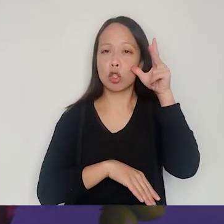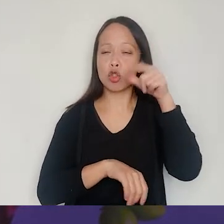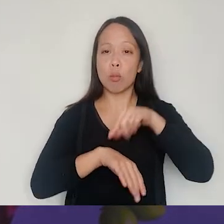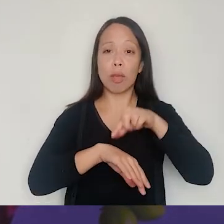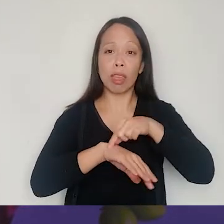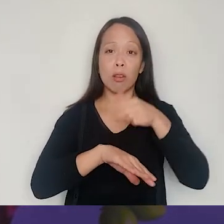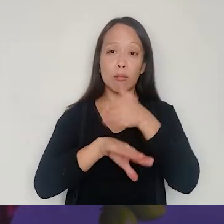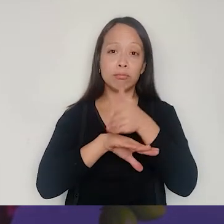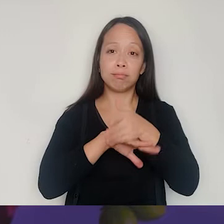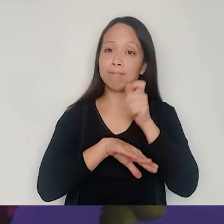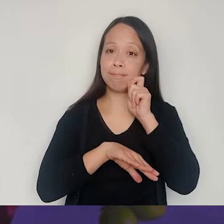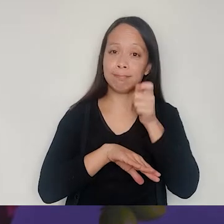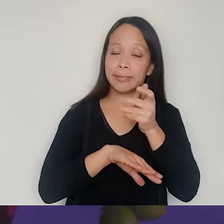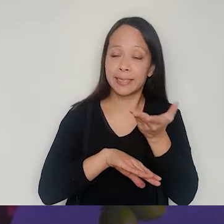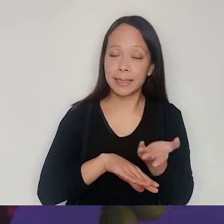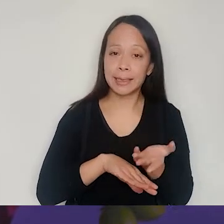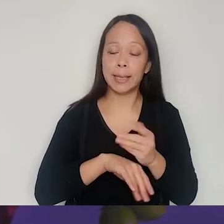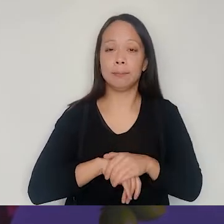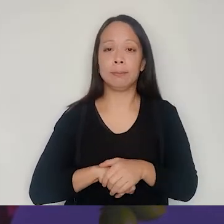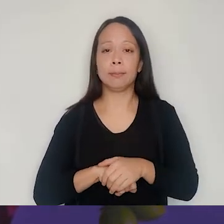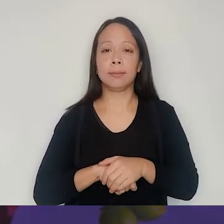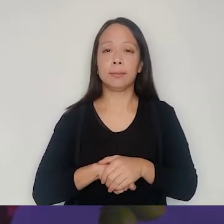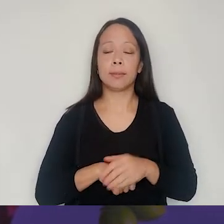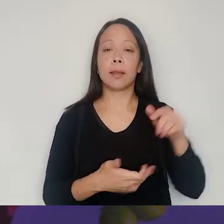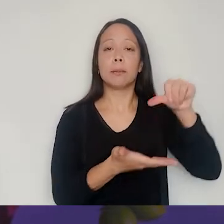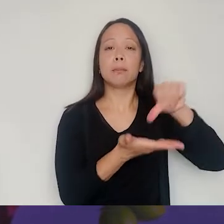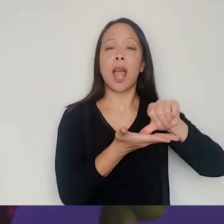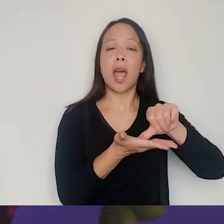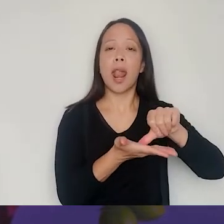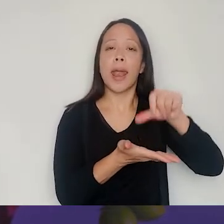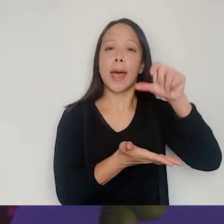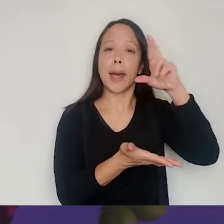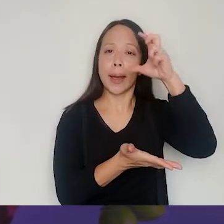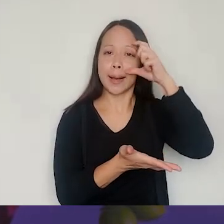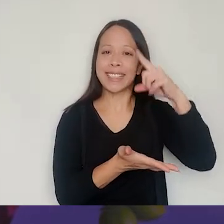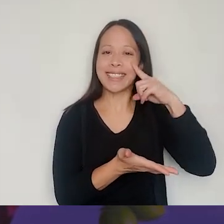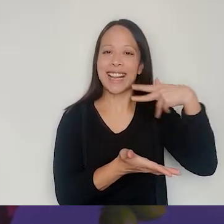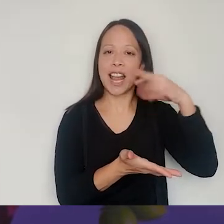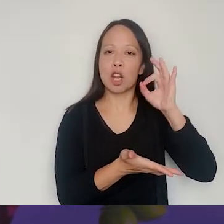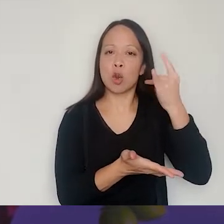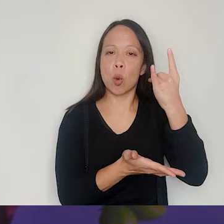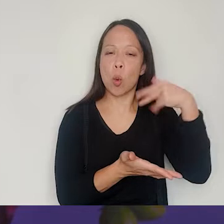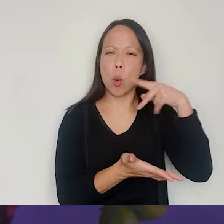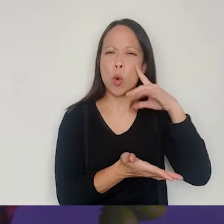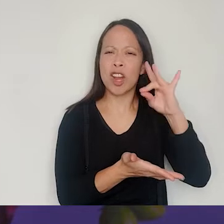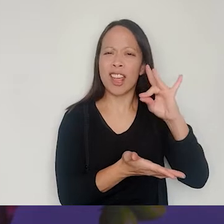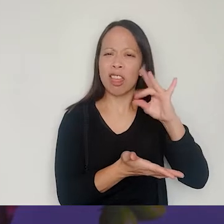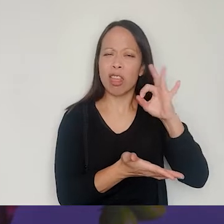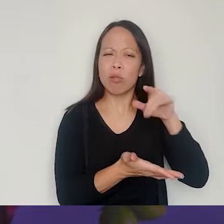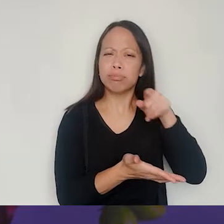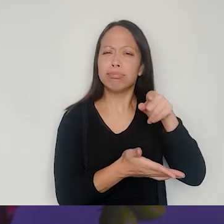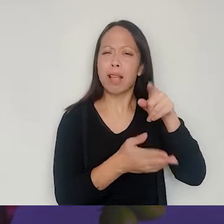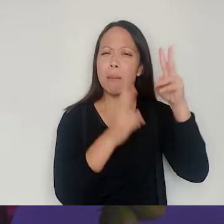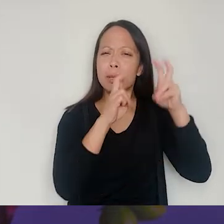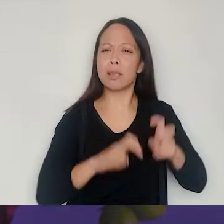diagnóstico. Si nos trasladamos a Reino Unido, donde tienen un modelo diagnóstico y de medicina genómica y medicina de precisión pionero,